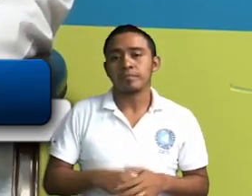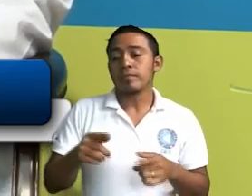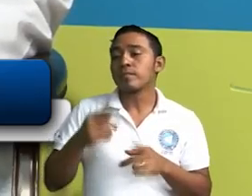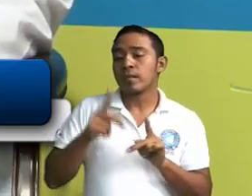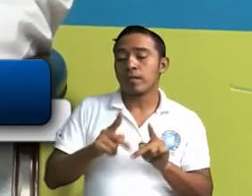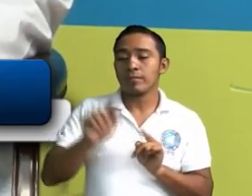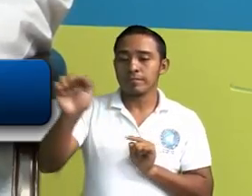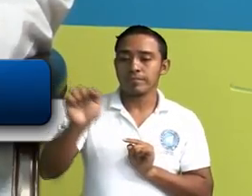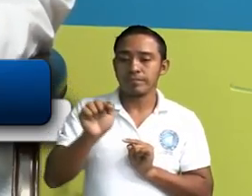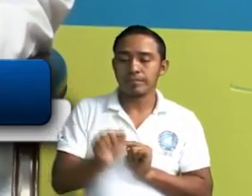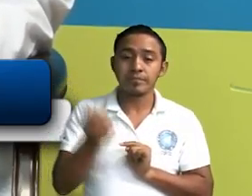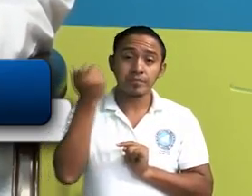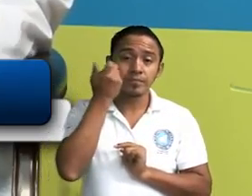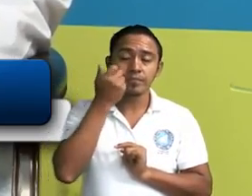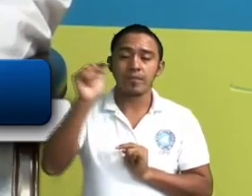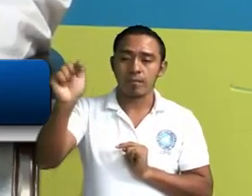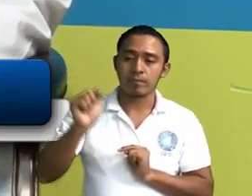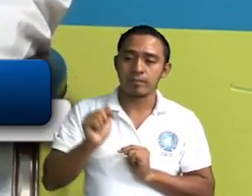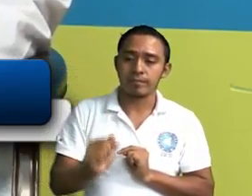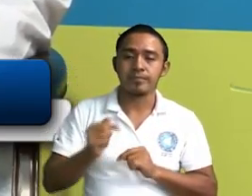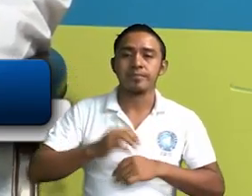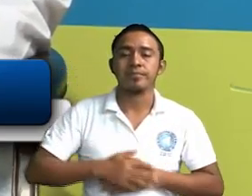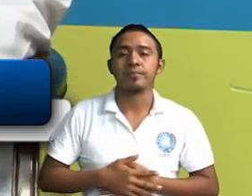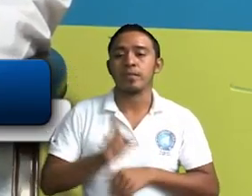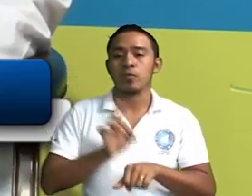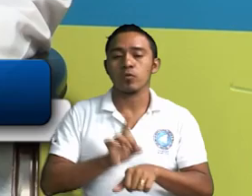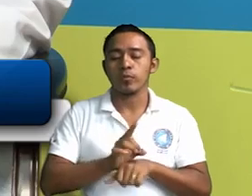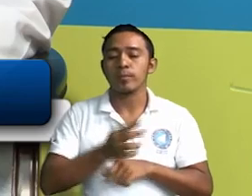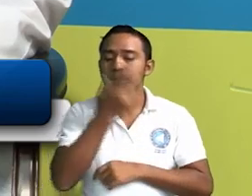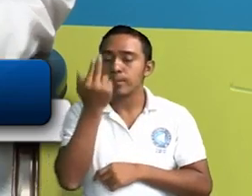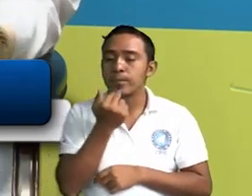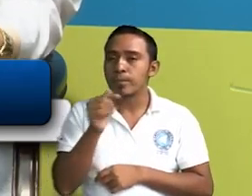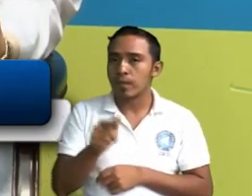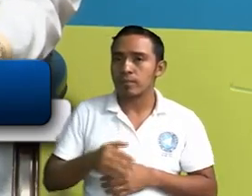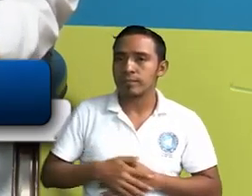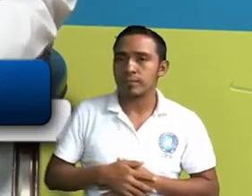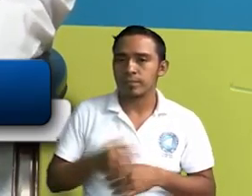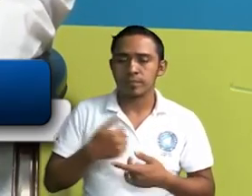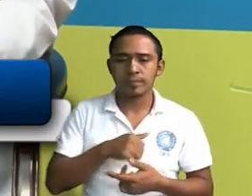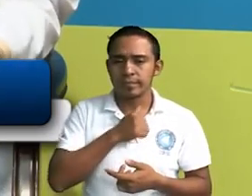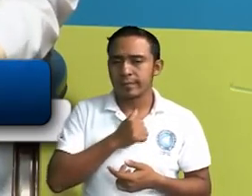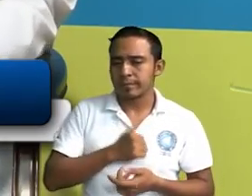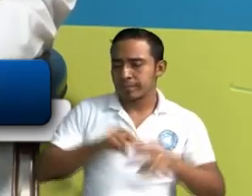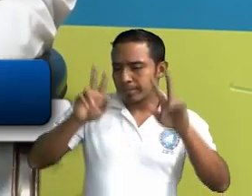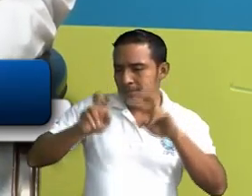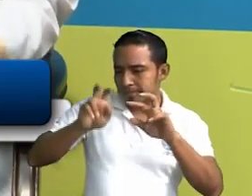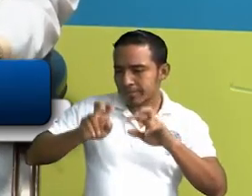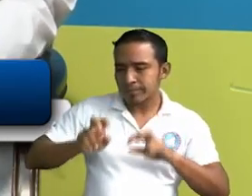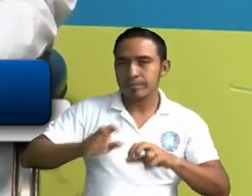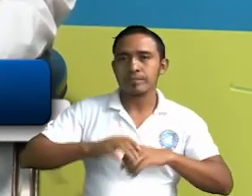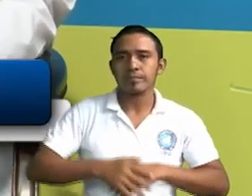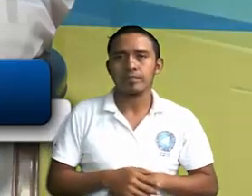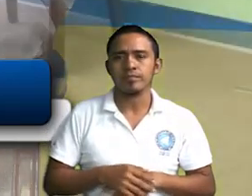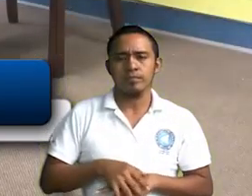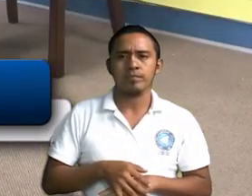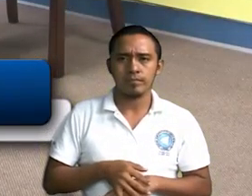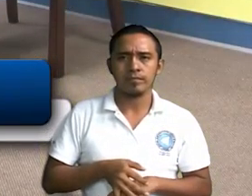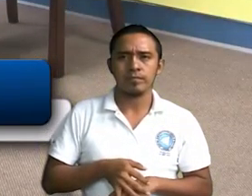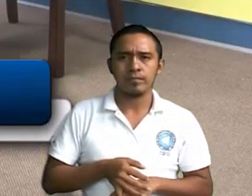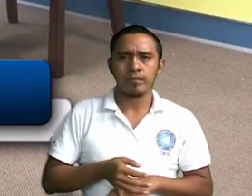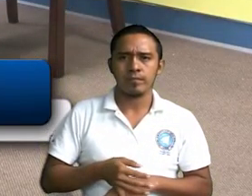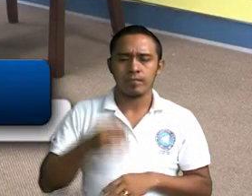paciente al consultorio verdad y le dice usted le hace su examen clínico lo revisa y encuentra que el paciente